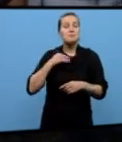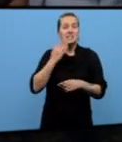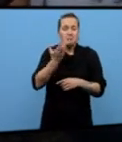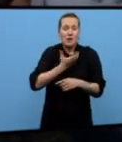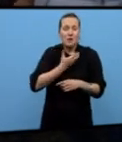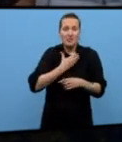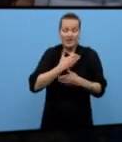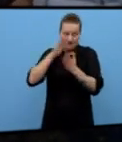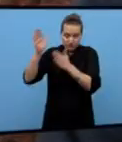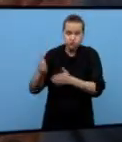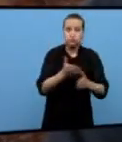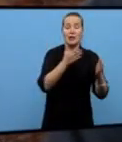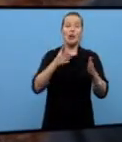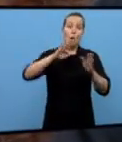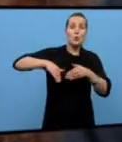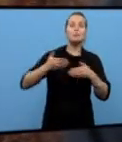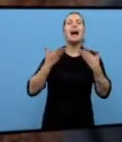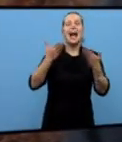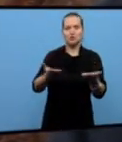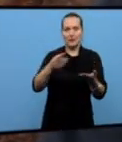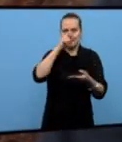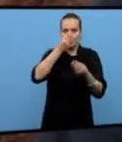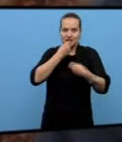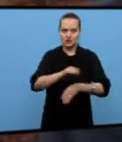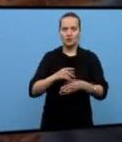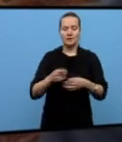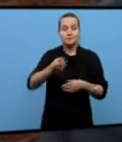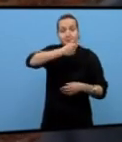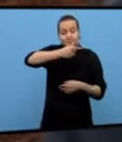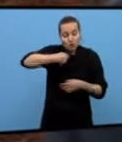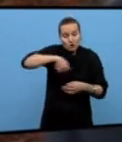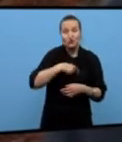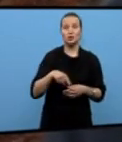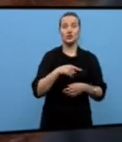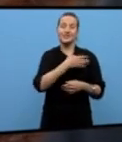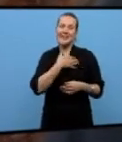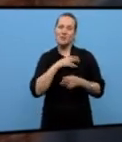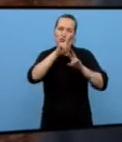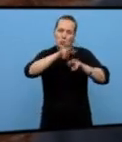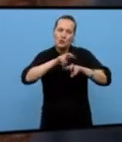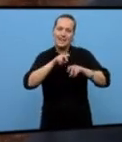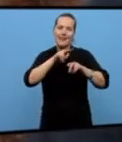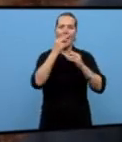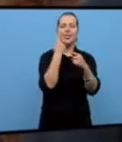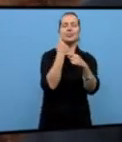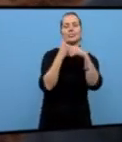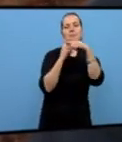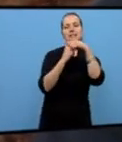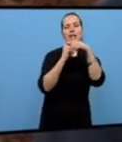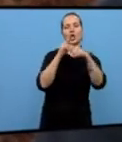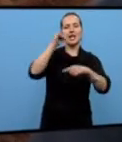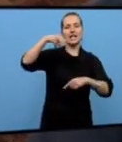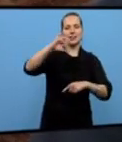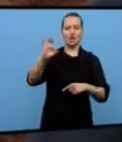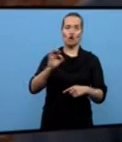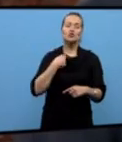de memoria histórica. Estamos pendientes de que se pueda hacer una búsqueda en el cementerio de Incio. Es posible que se haga.